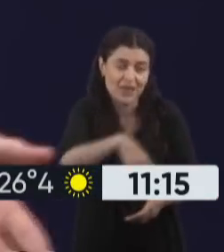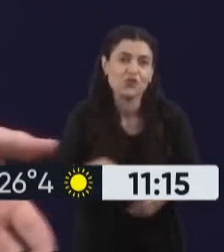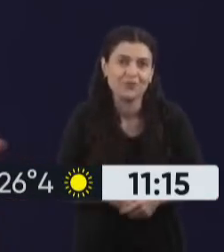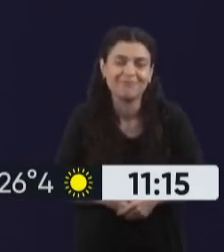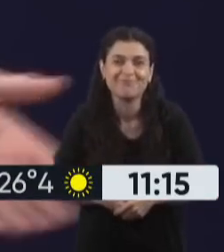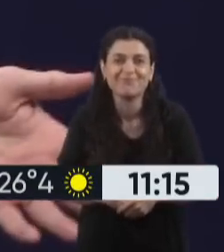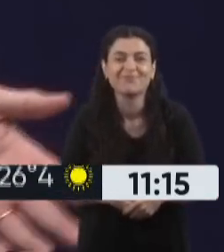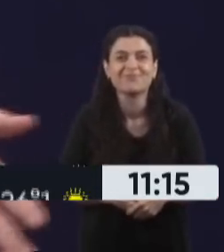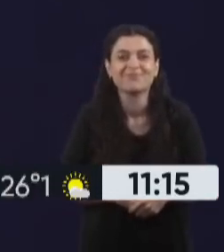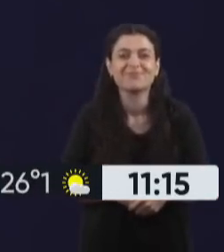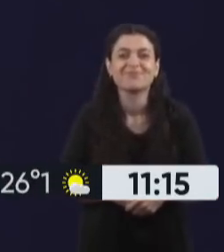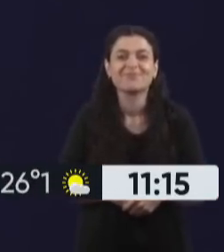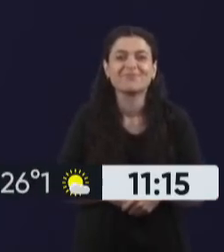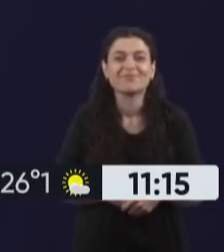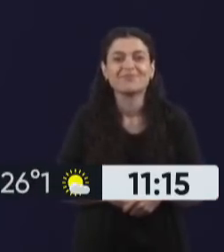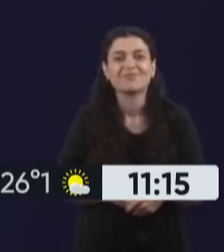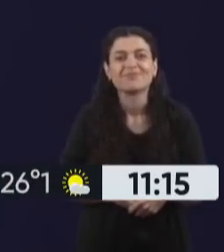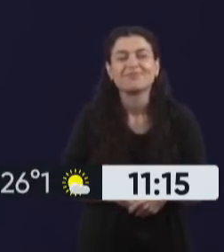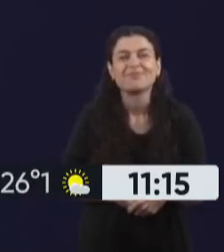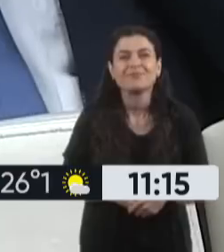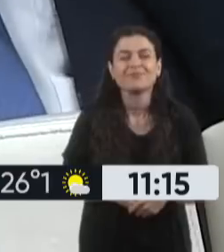nadie. ¿Qué ¿No? problema habría, no?